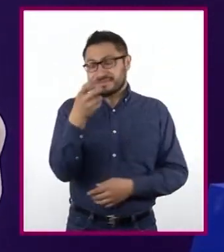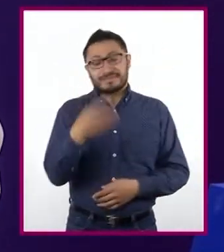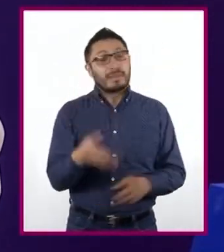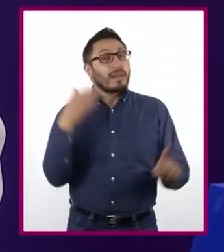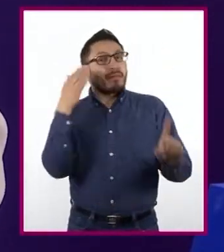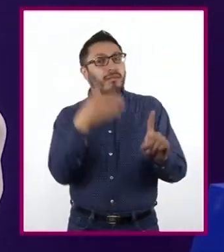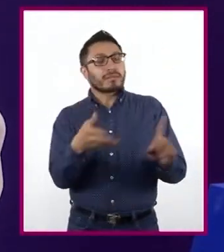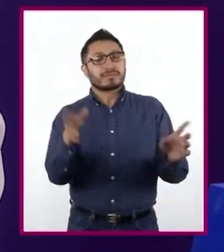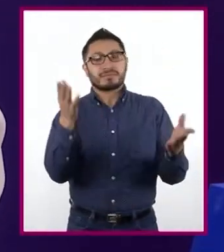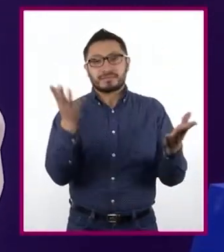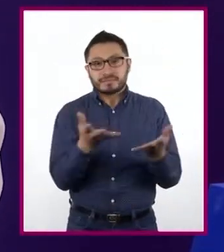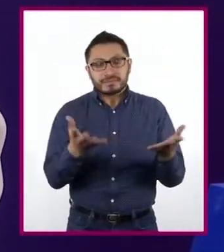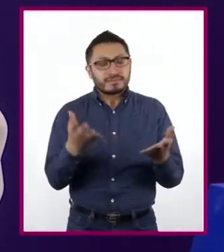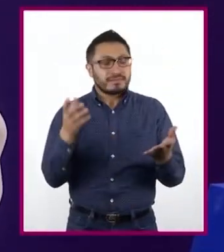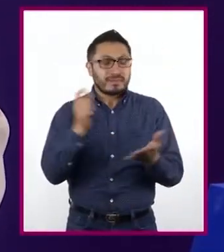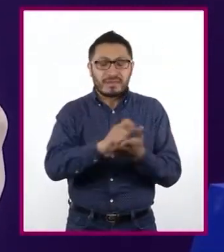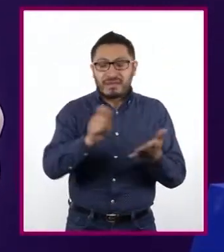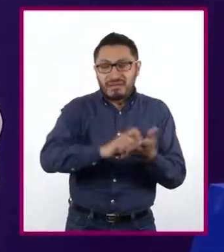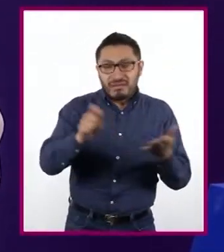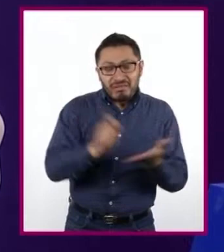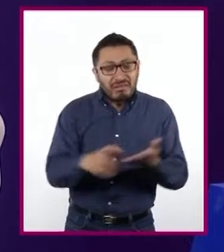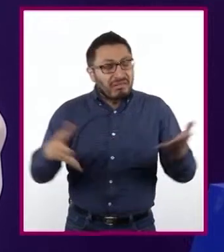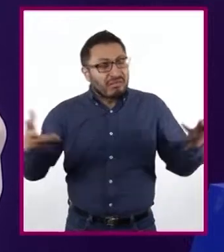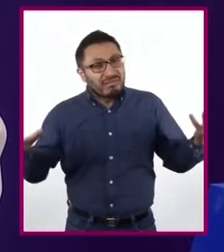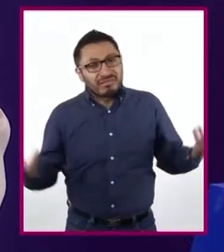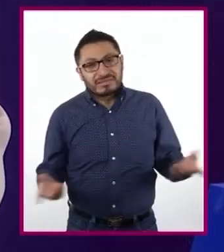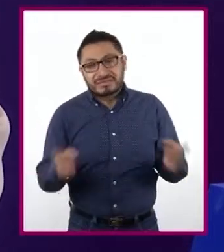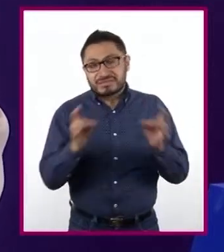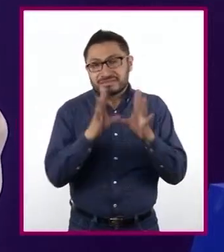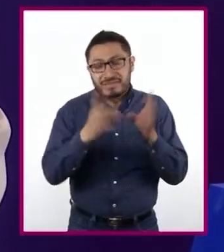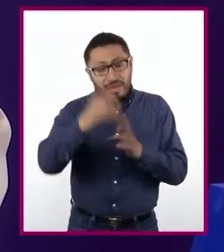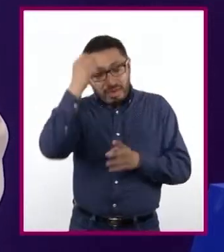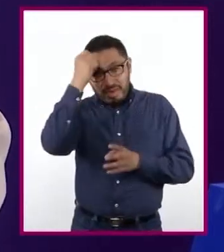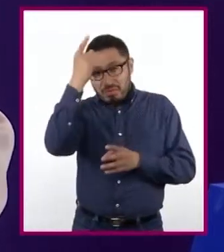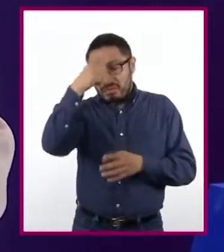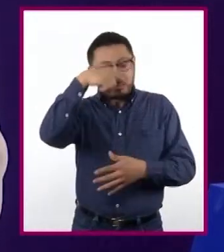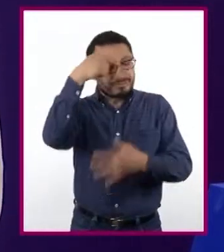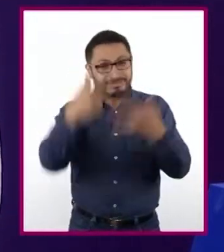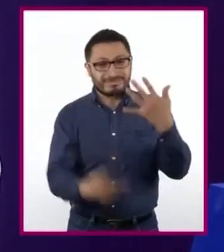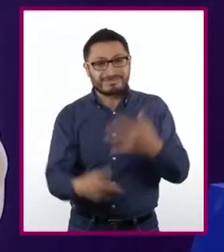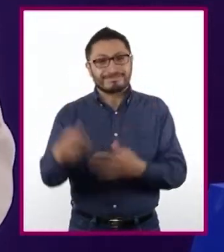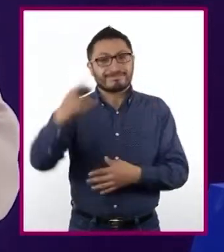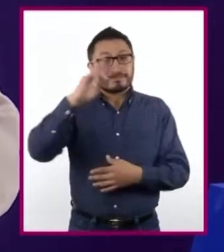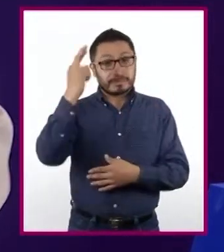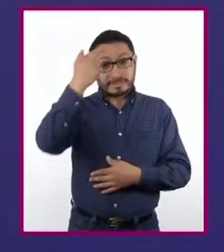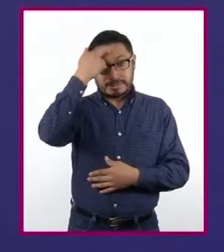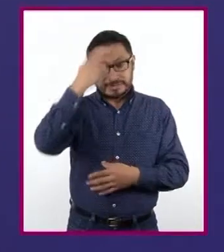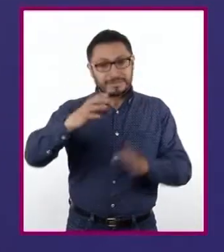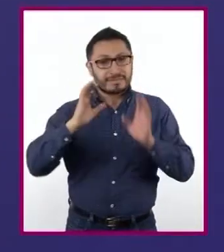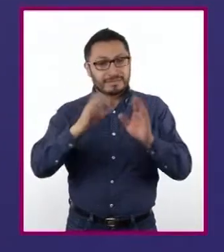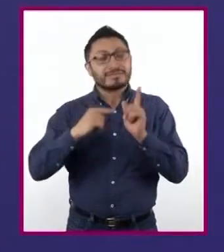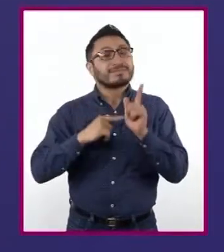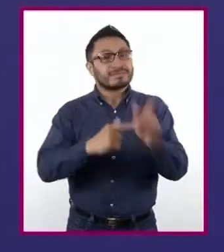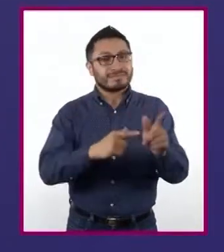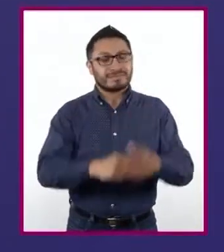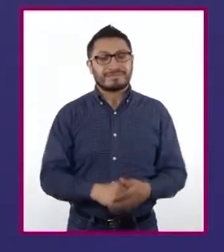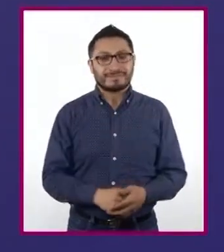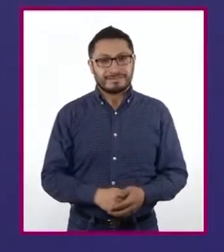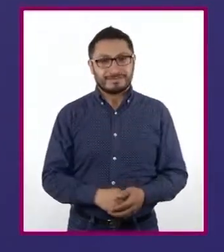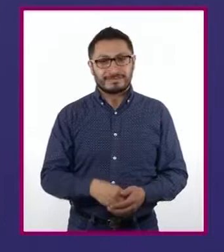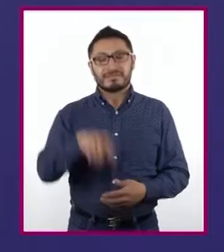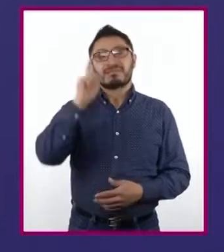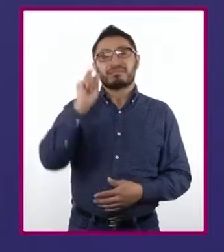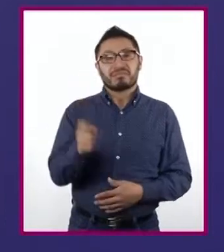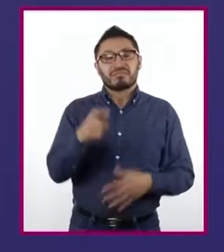es que sus hechos, hazañas, sucesos o creaciones sean recordados y se preserven. Lo que